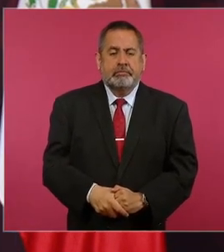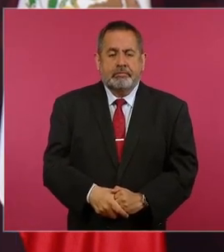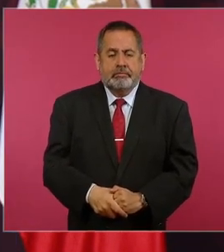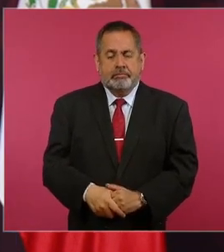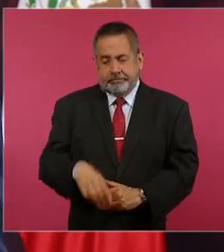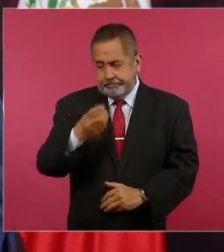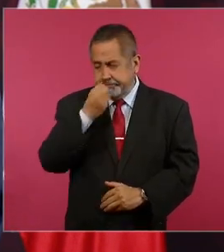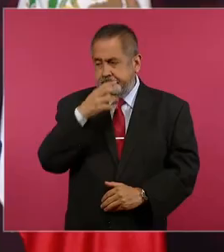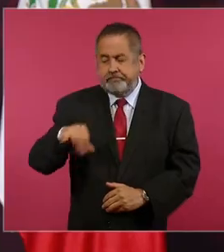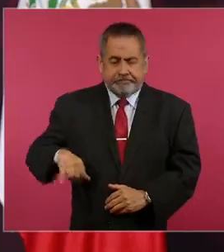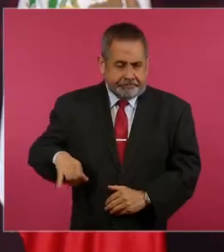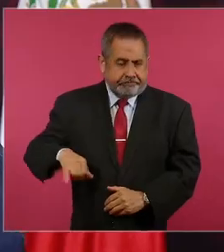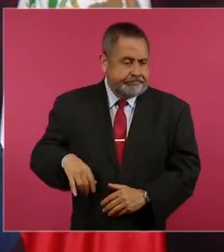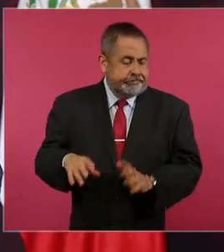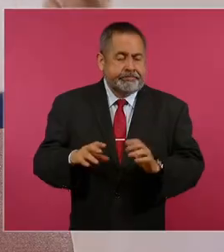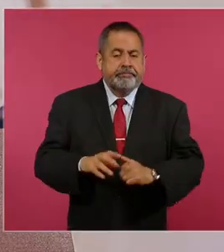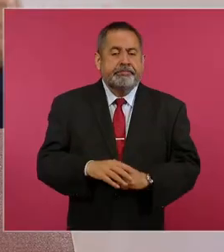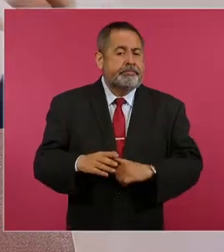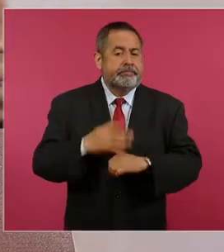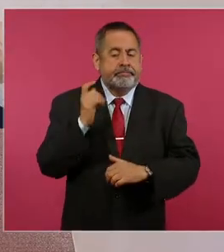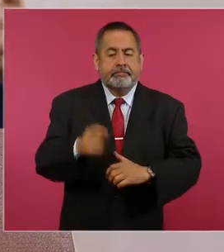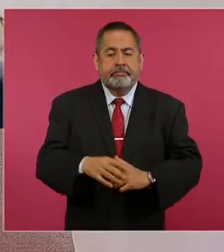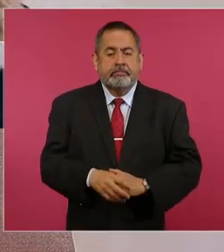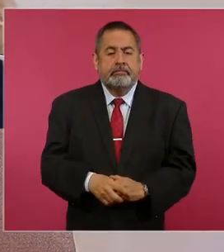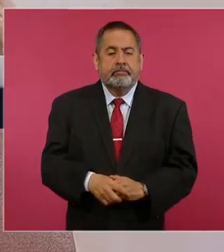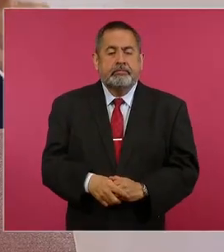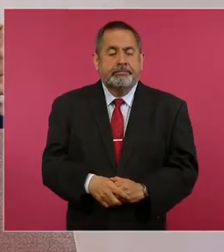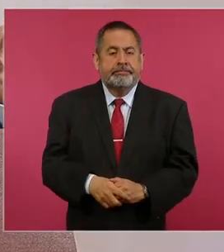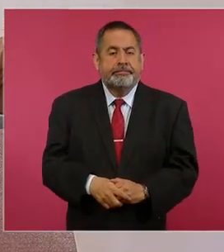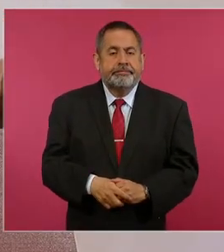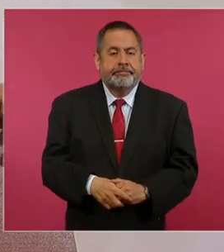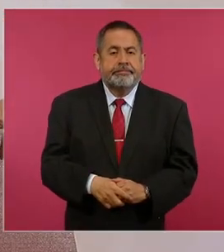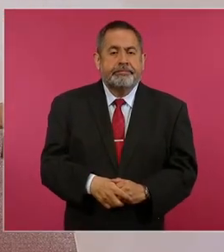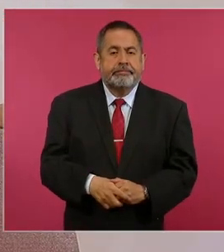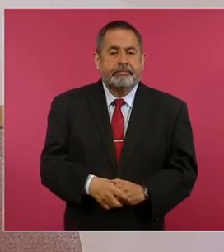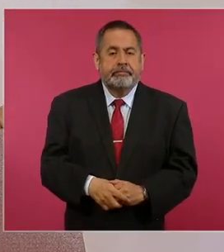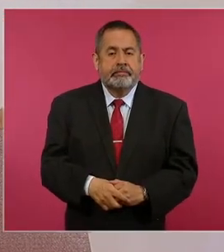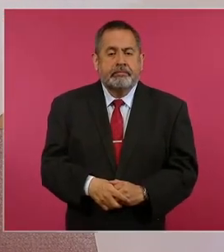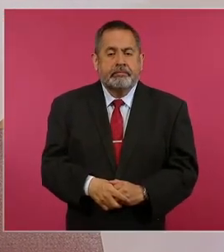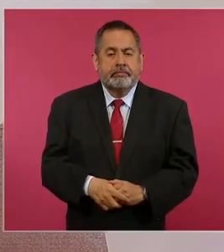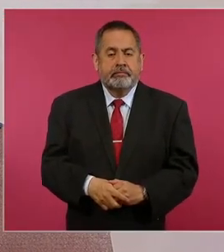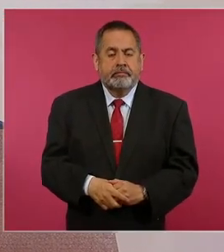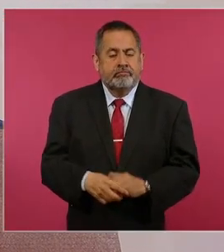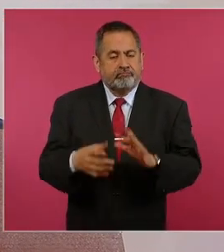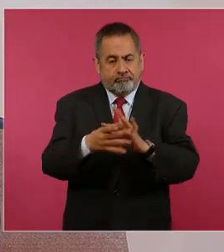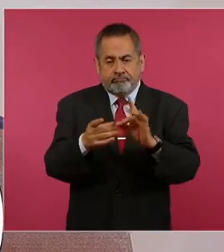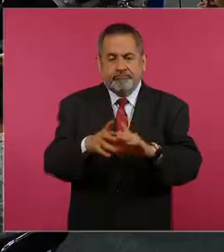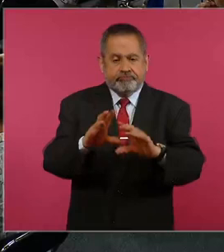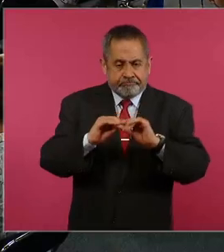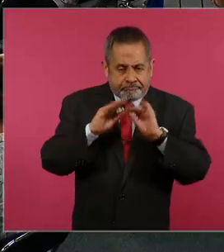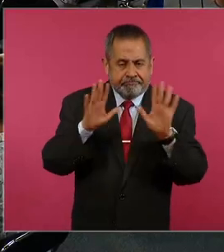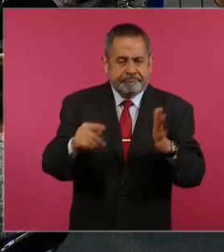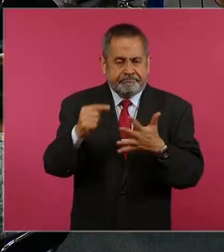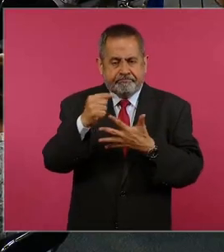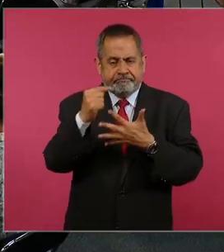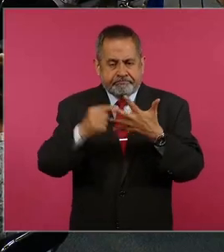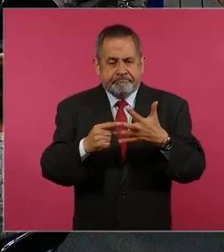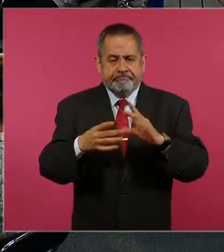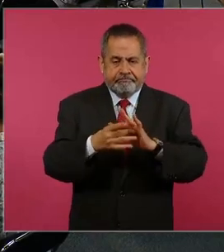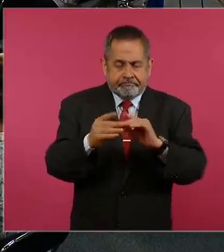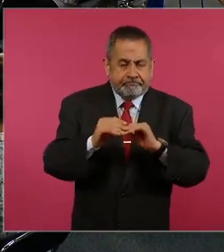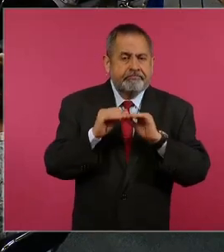Entonces es interesante porque es ir aclarando todo esto